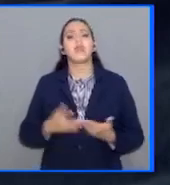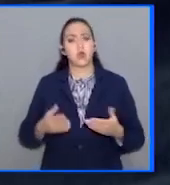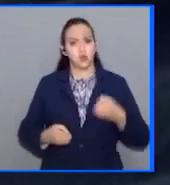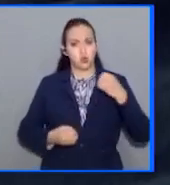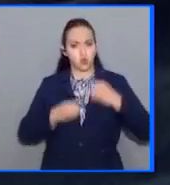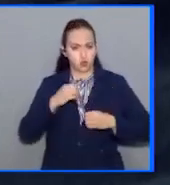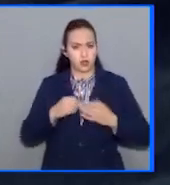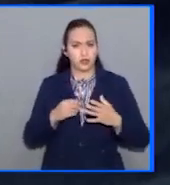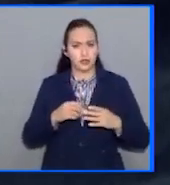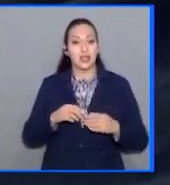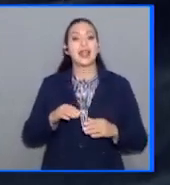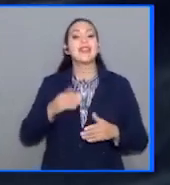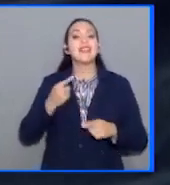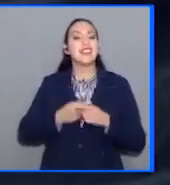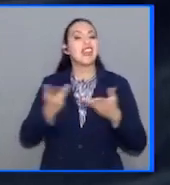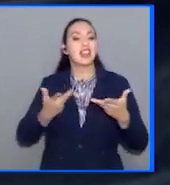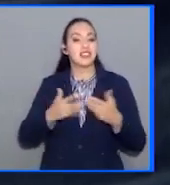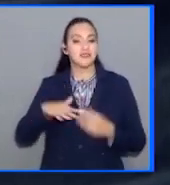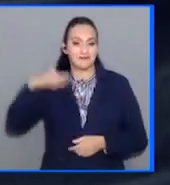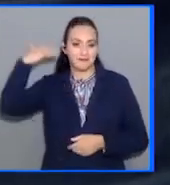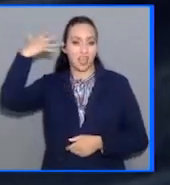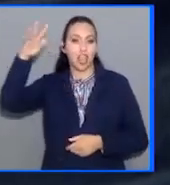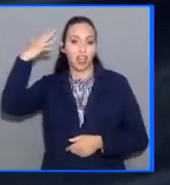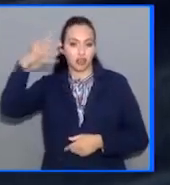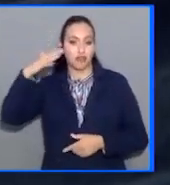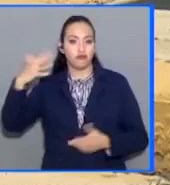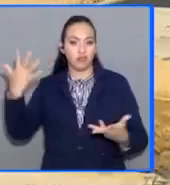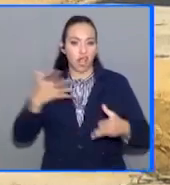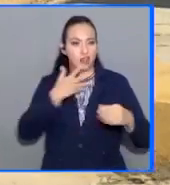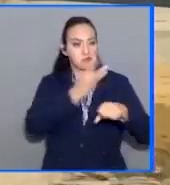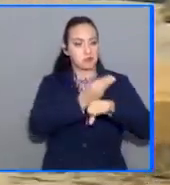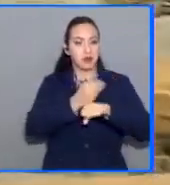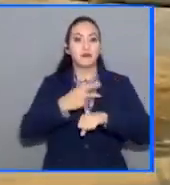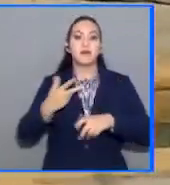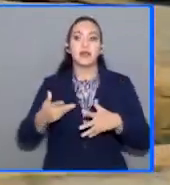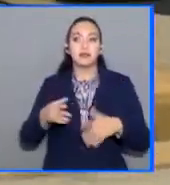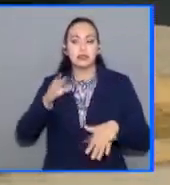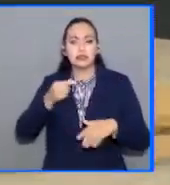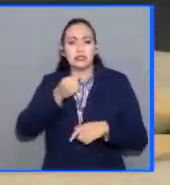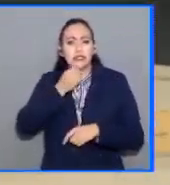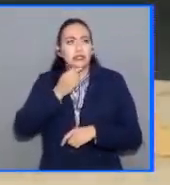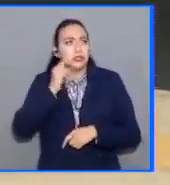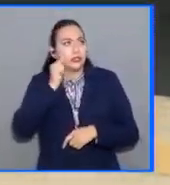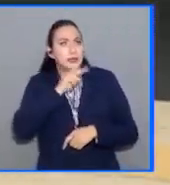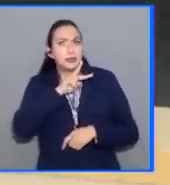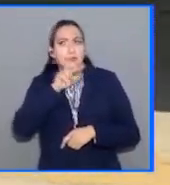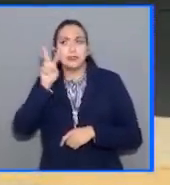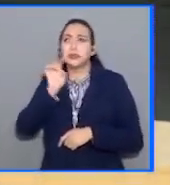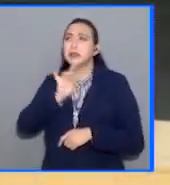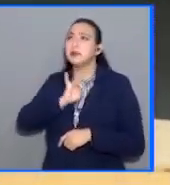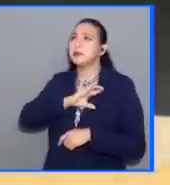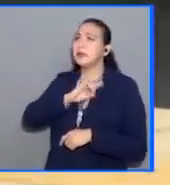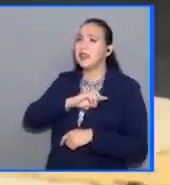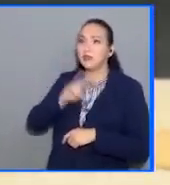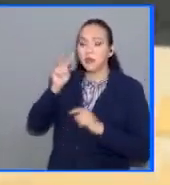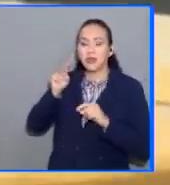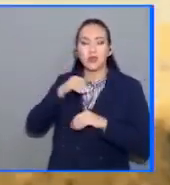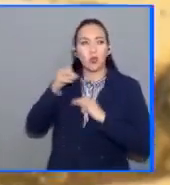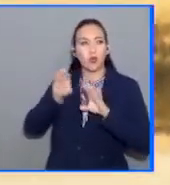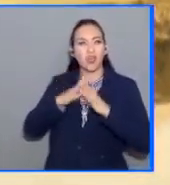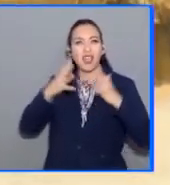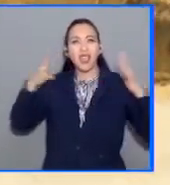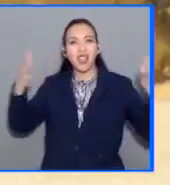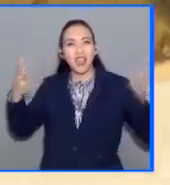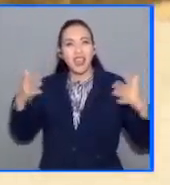visión adultocéntrica, puede generar miedo a los niños y las niñas que están involucrados en procesos judiciales. De ahí la importancia de